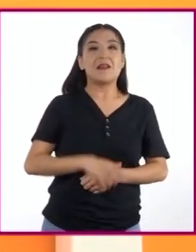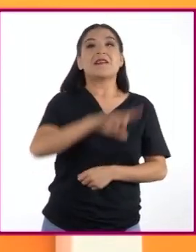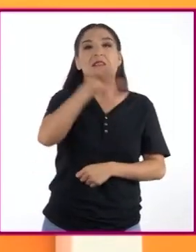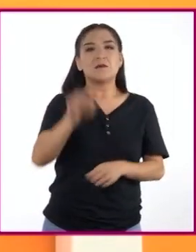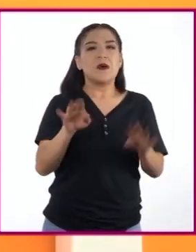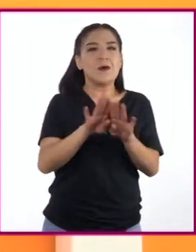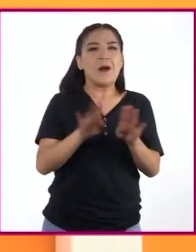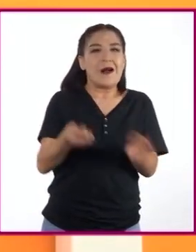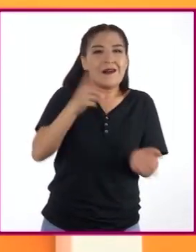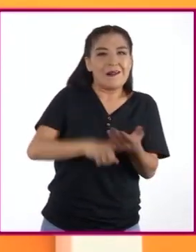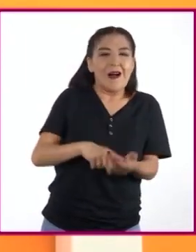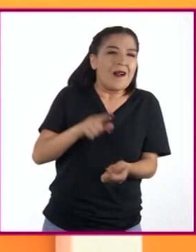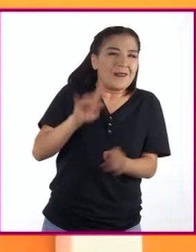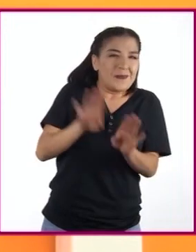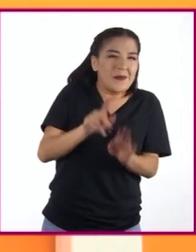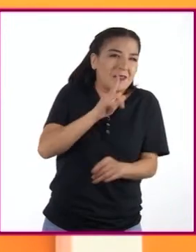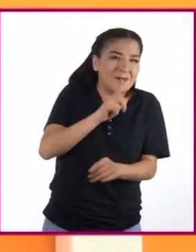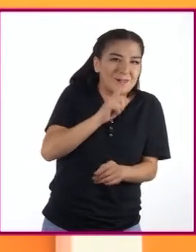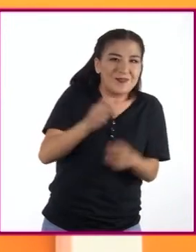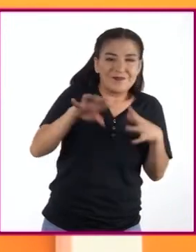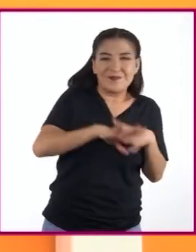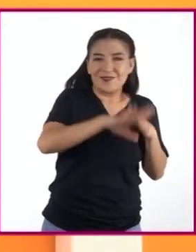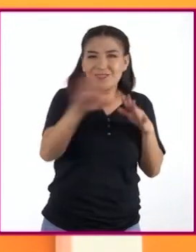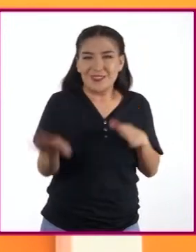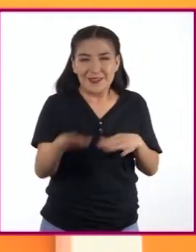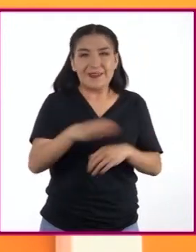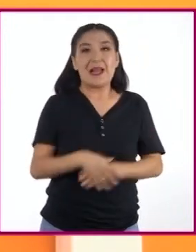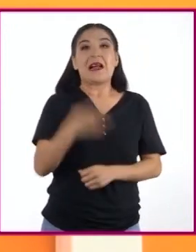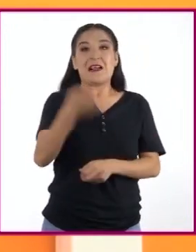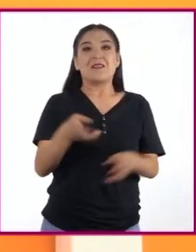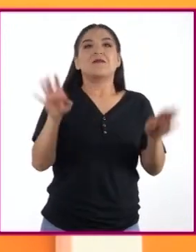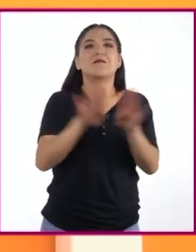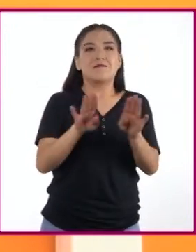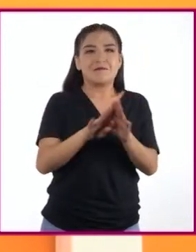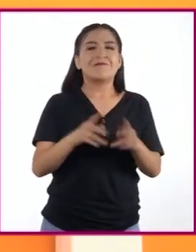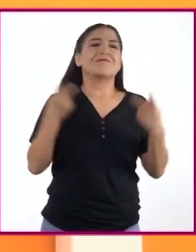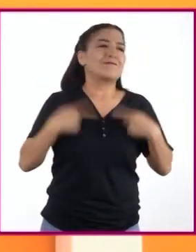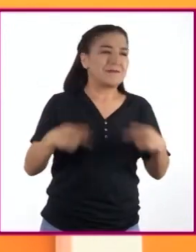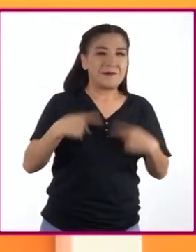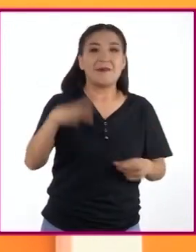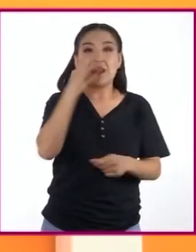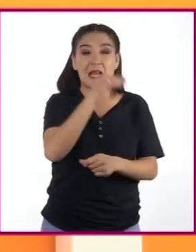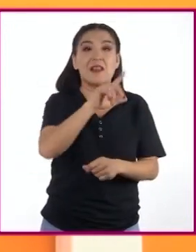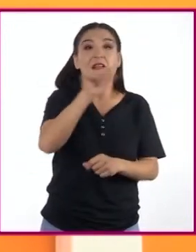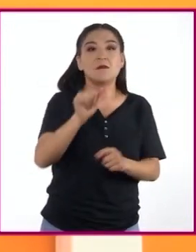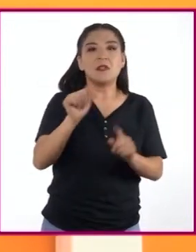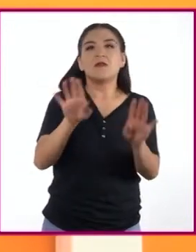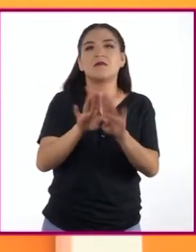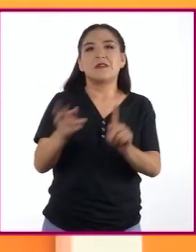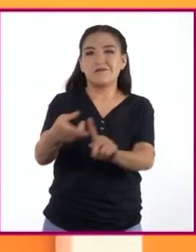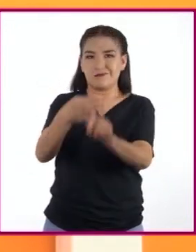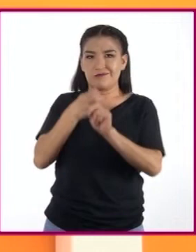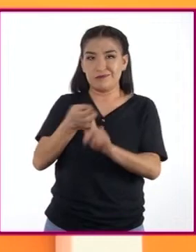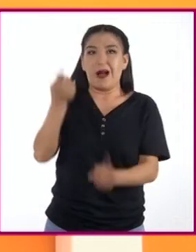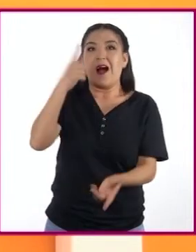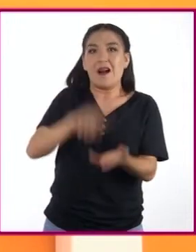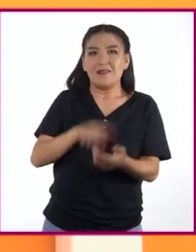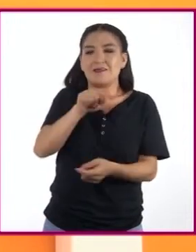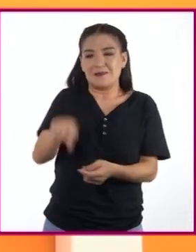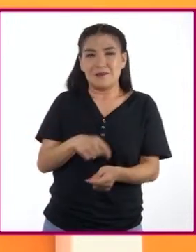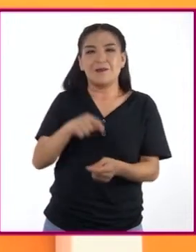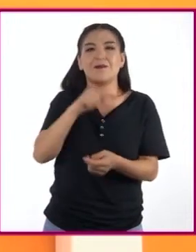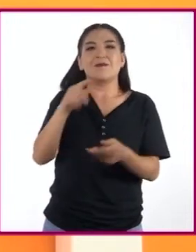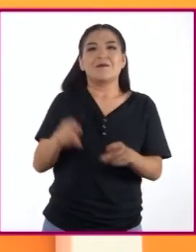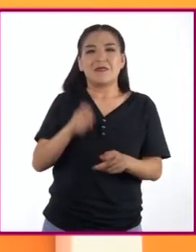de contrabando. Varios africanos esclavizados eran secuestrados en sus comunidades y